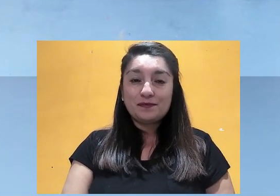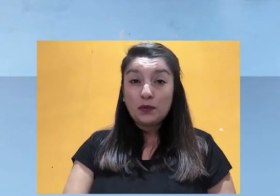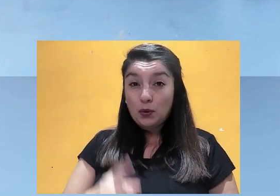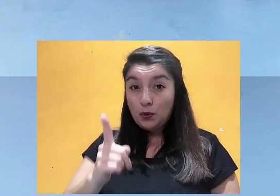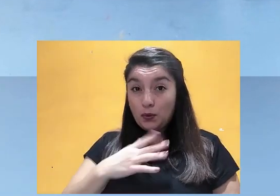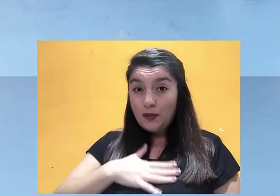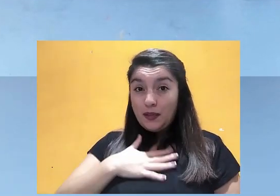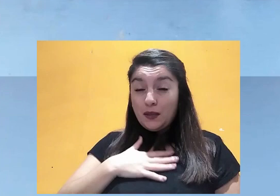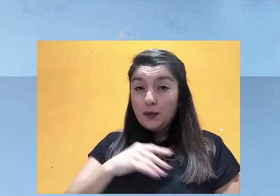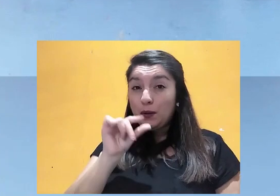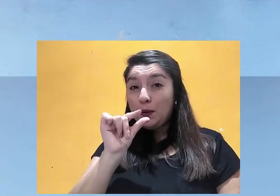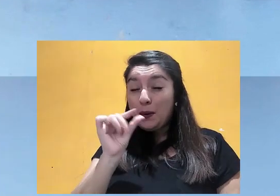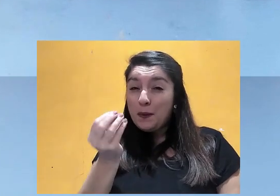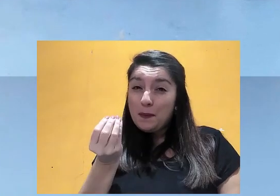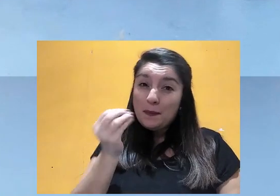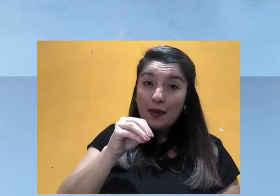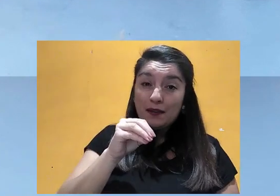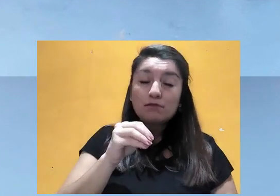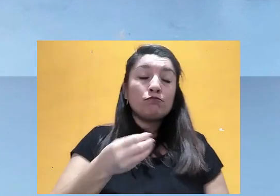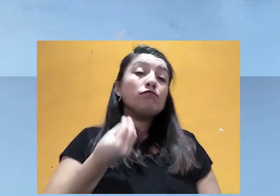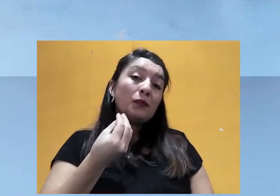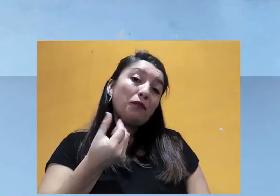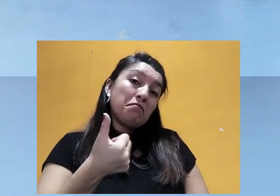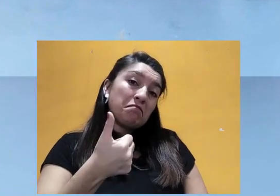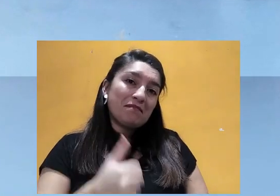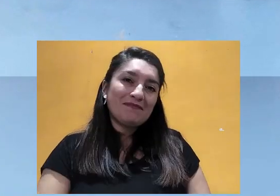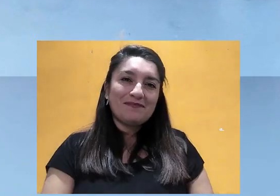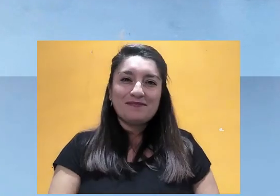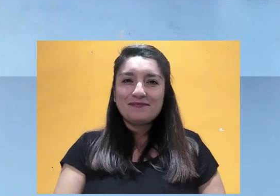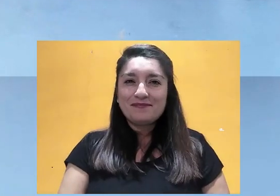¿Me quieres echar un poquito más? Bueno.